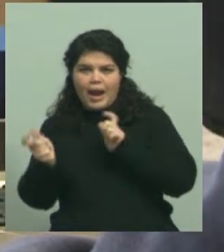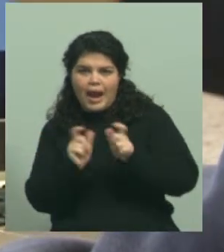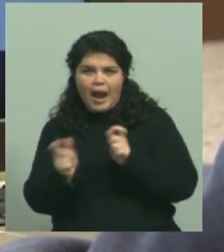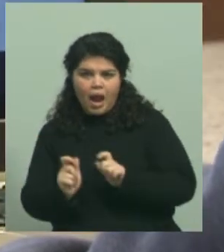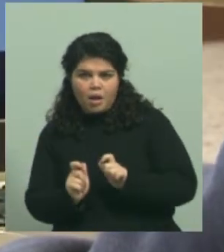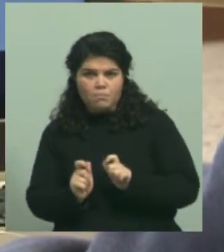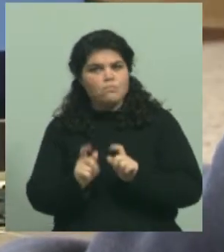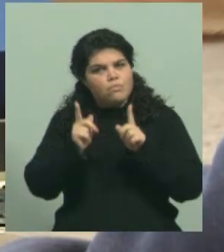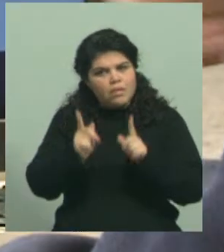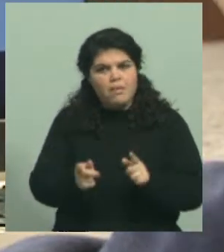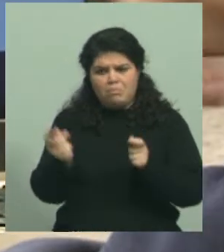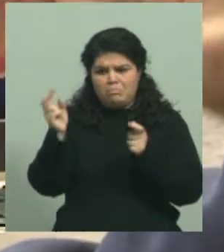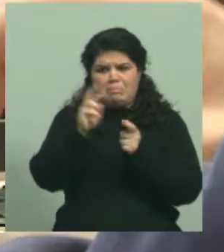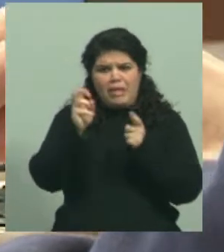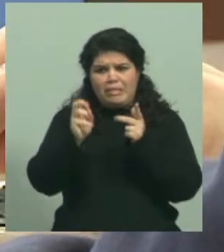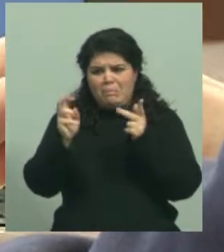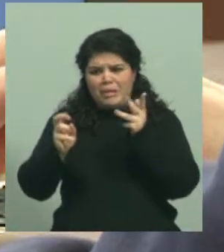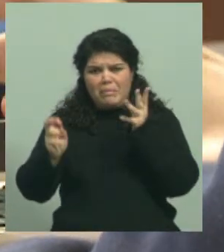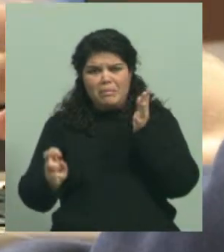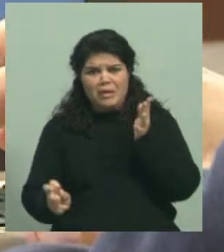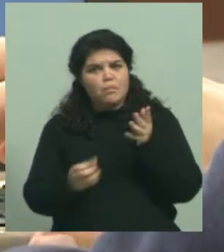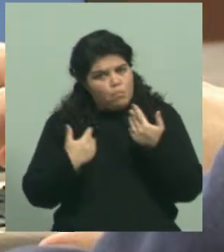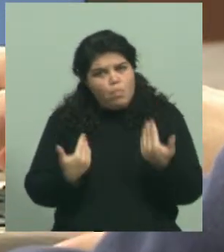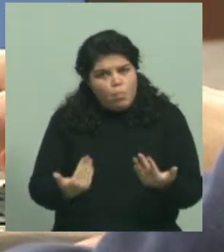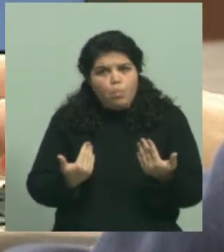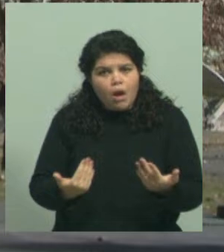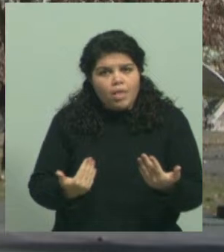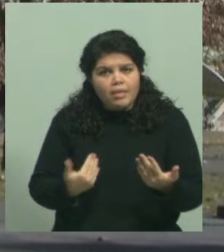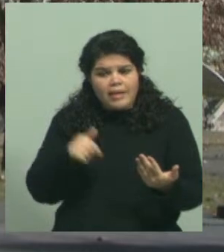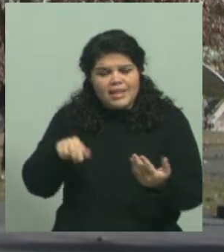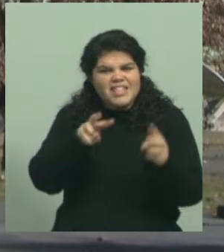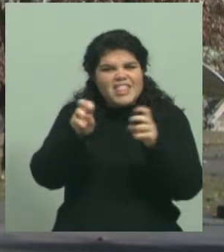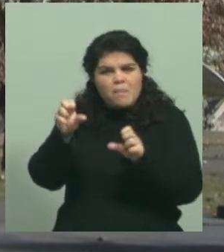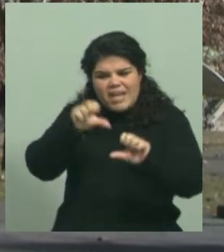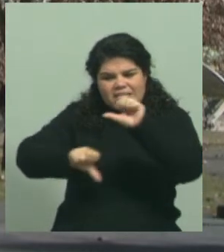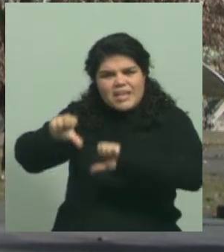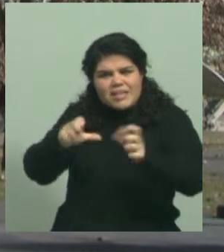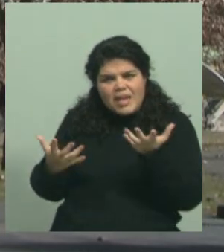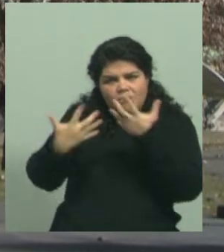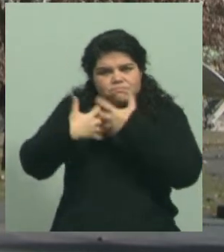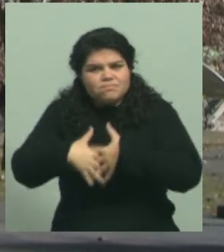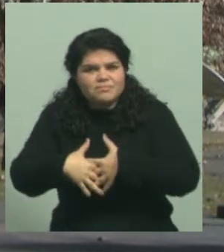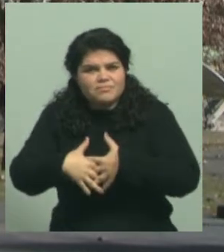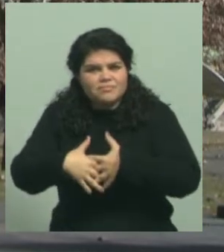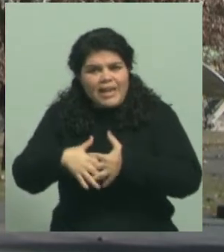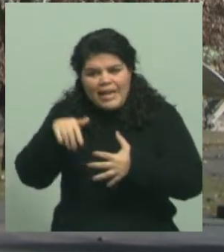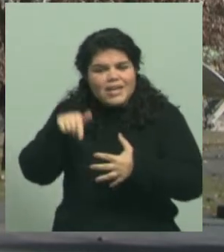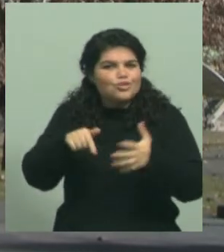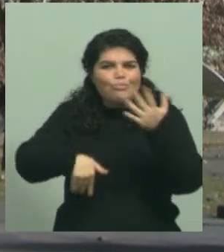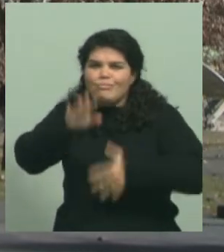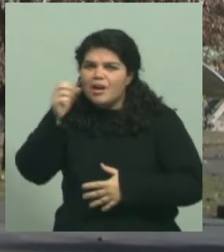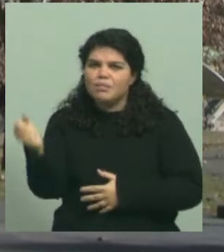mencionar un montón de temas. Ni hablar. Que son temas científicos también, o sea que ahí hay una